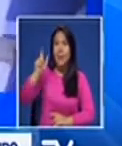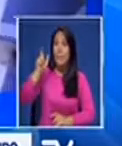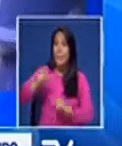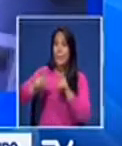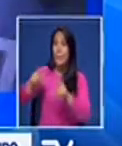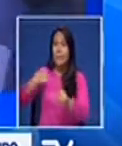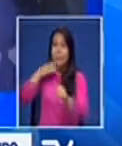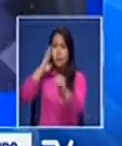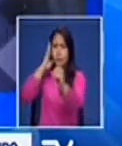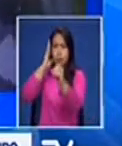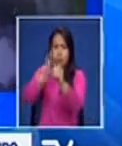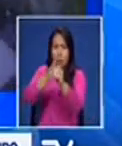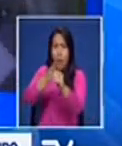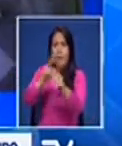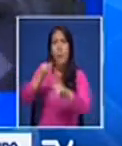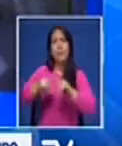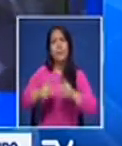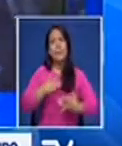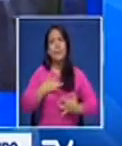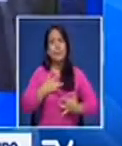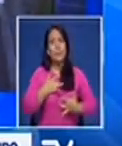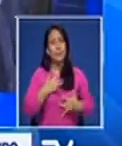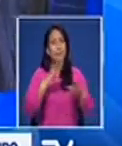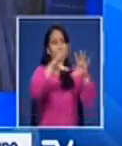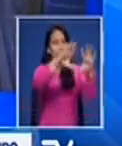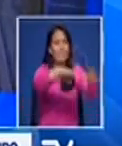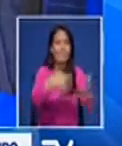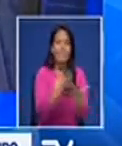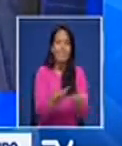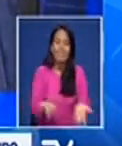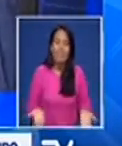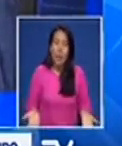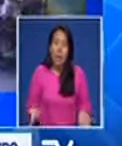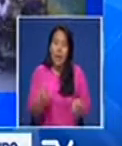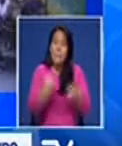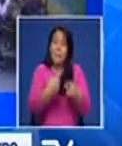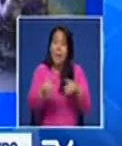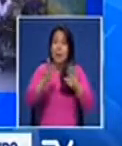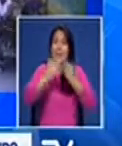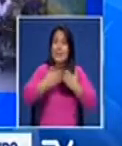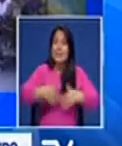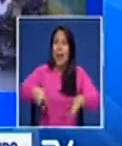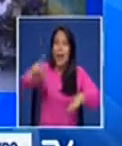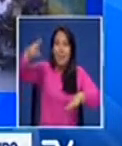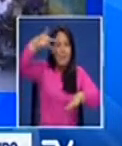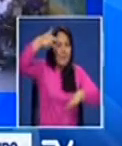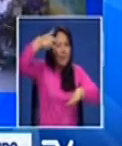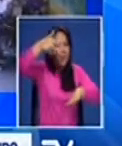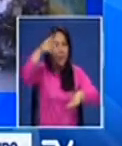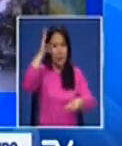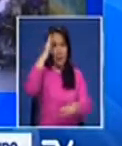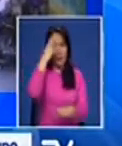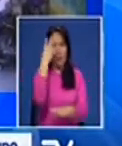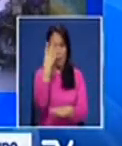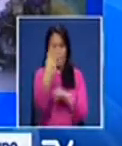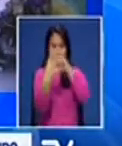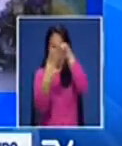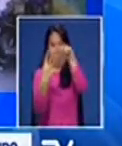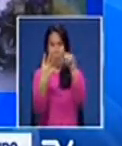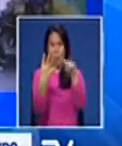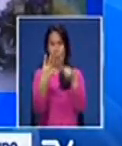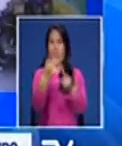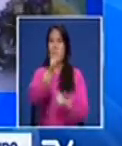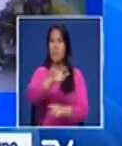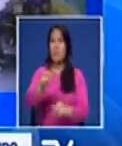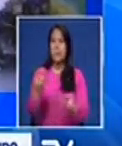su objetivo. Qué pena que no lograron capturarlos, pero en todo caso ya están los videos de seguridad. Se sabe que son cuatro y cuál es la modalidad que